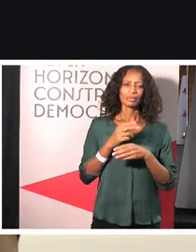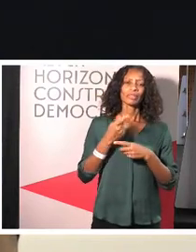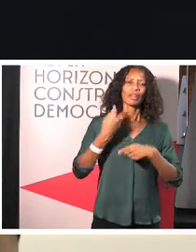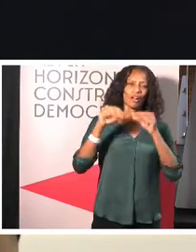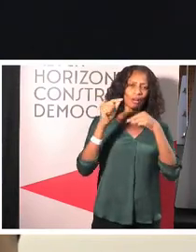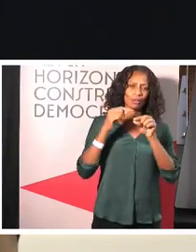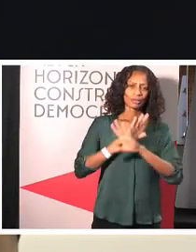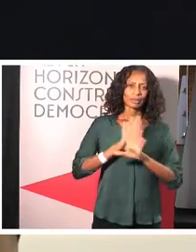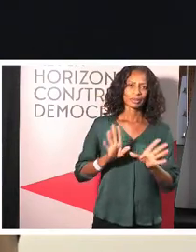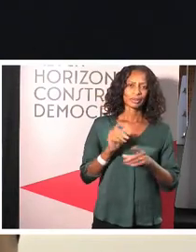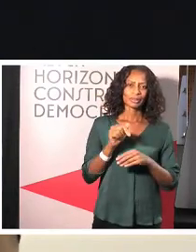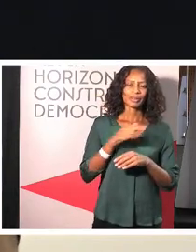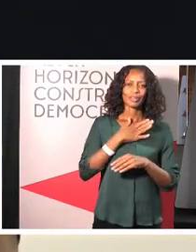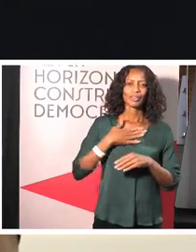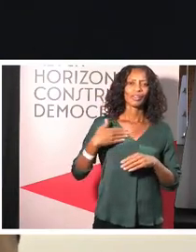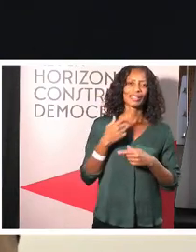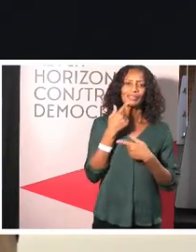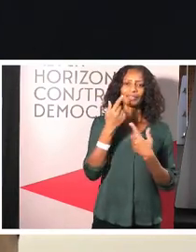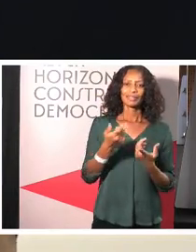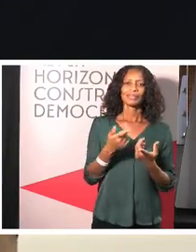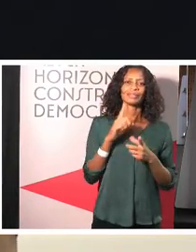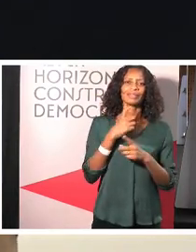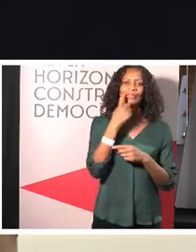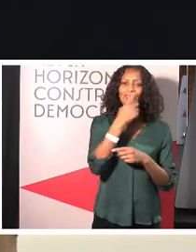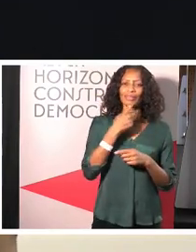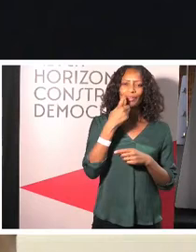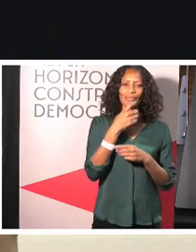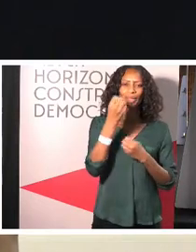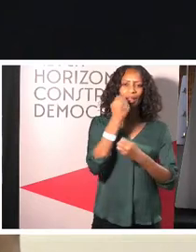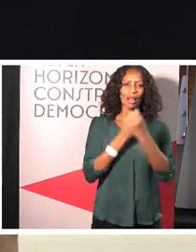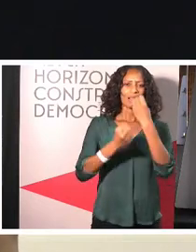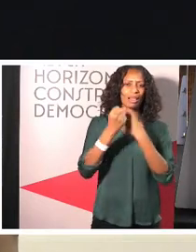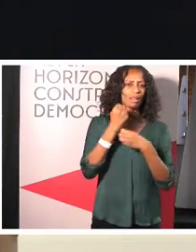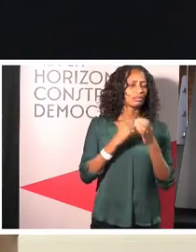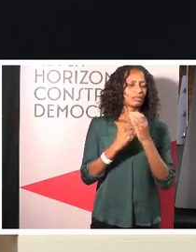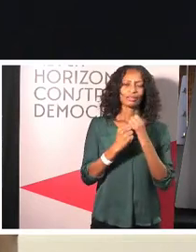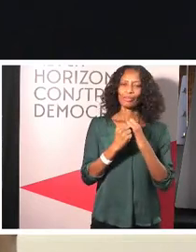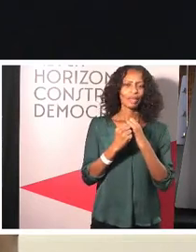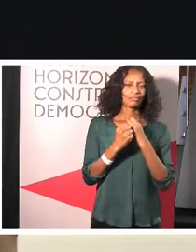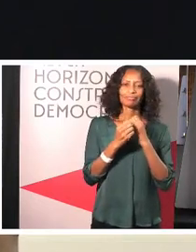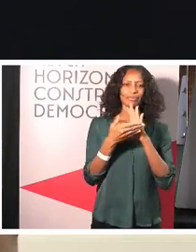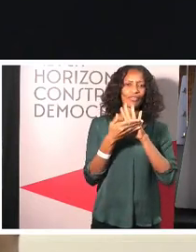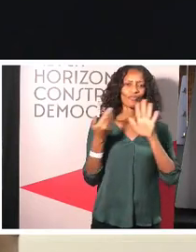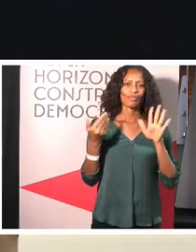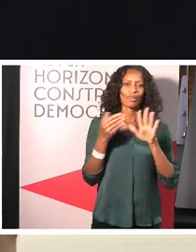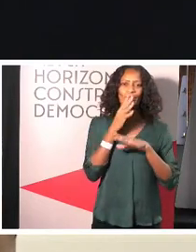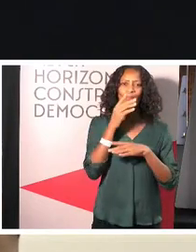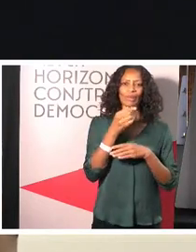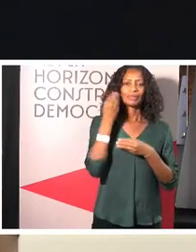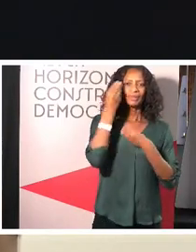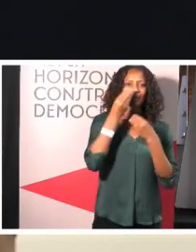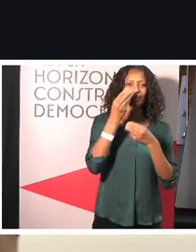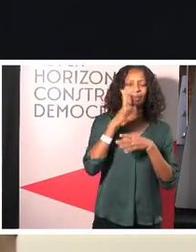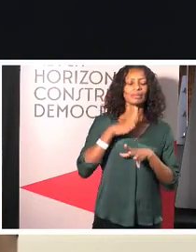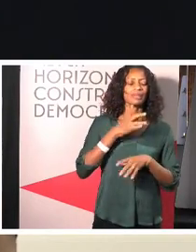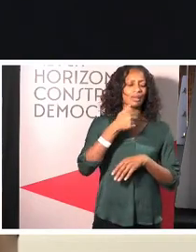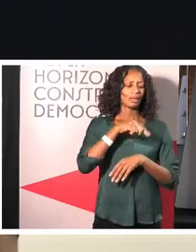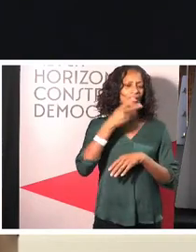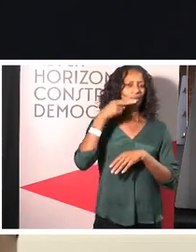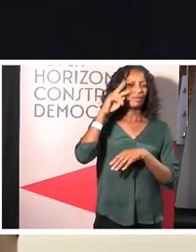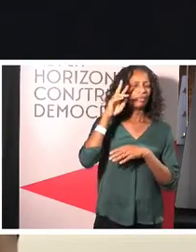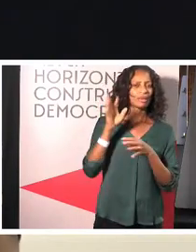desmontar algunos de los mitos fundacionales por los que entendemos la digitalización de la economía. Creo que no la entendemos bien, creo que no tenemos las categorías adecuadas para hacerlo. Para